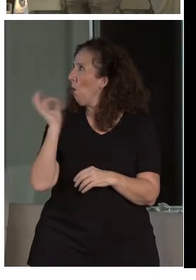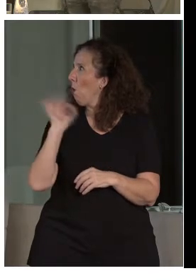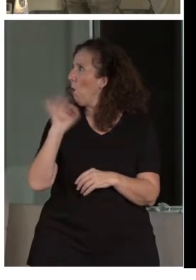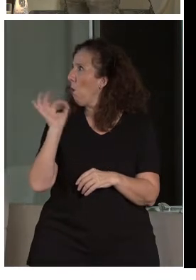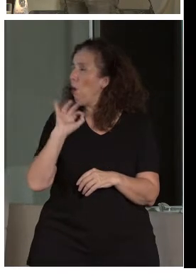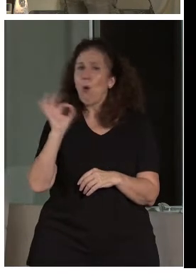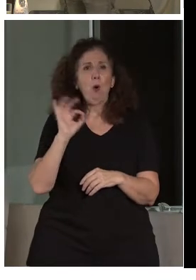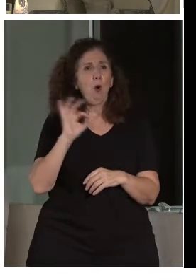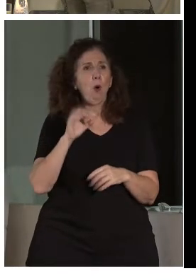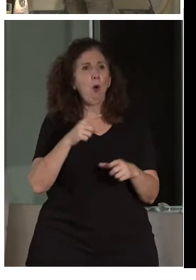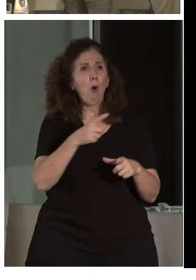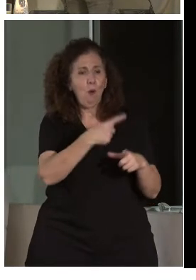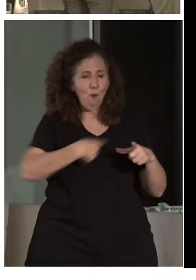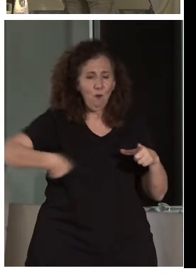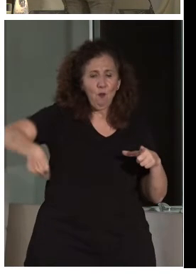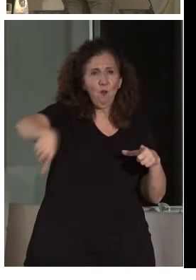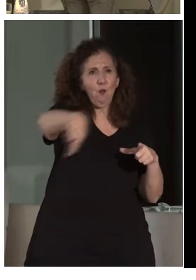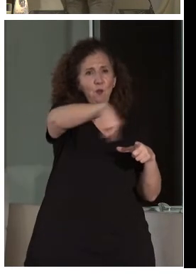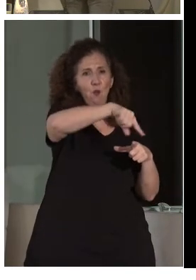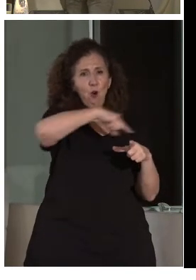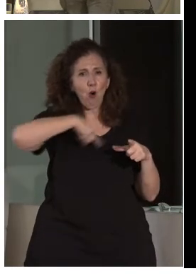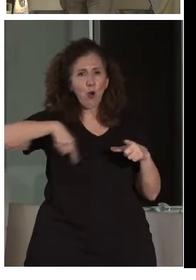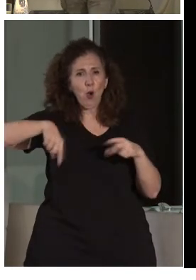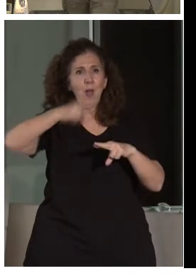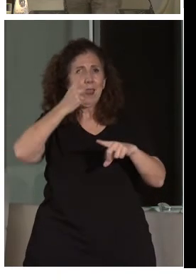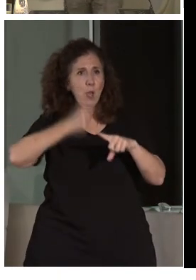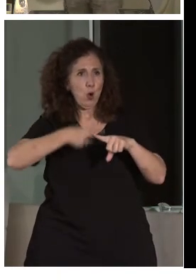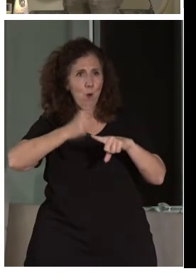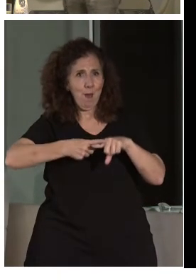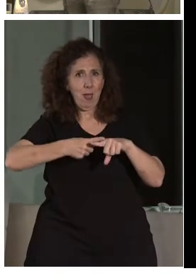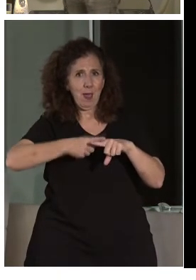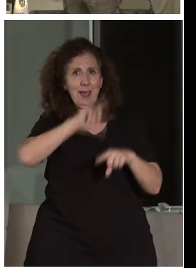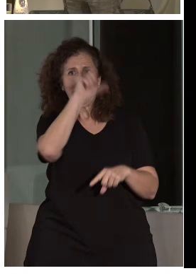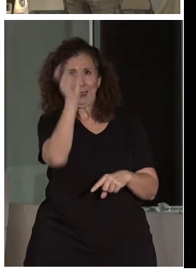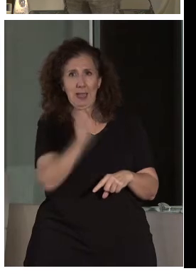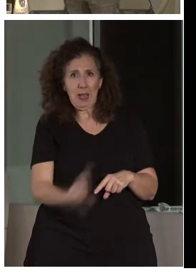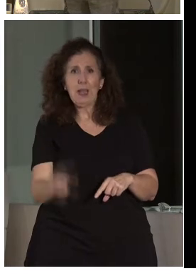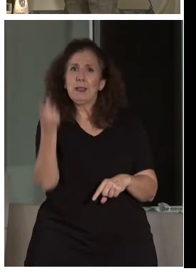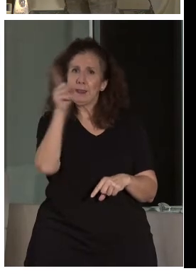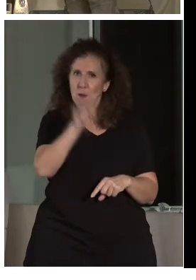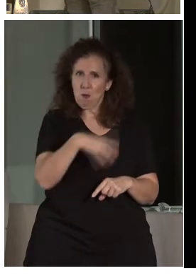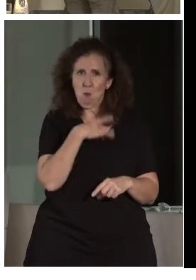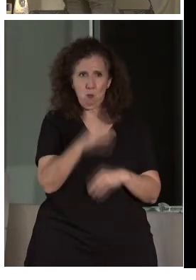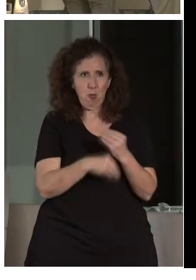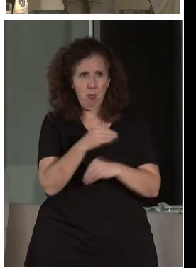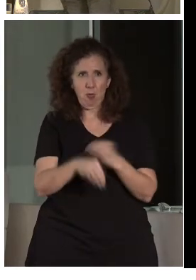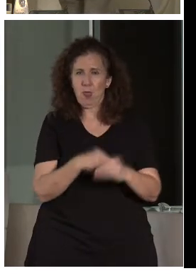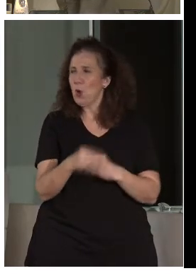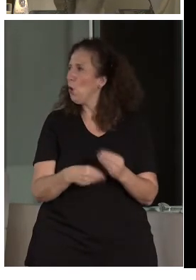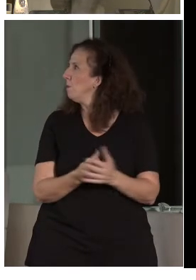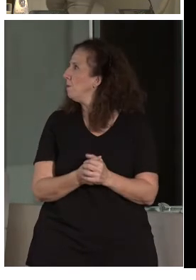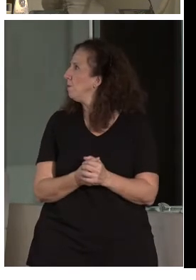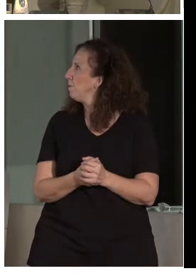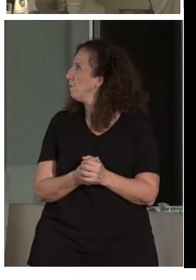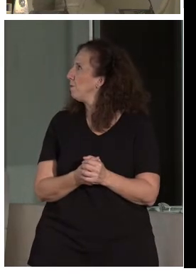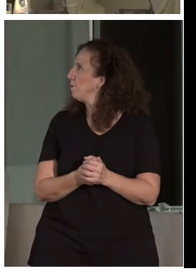O el Foro de Roma también se puede perfectamente hoy en día visitar con una Joelet, ¿no? Que es una cosa que te facilita